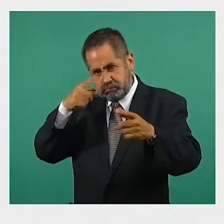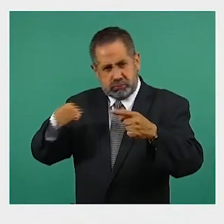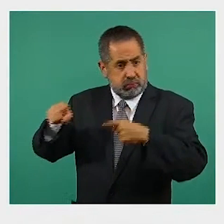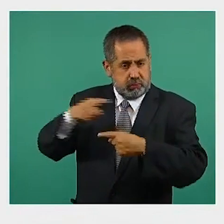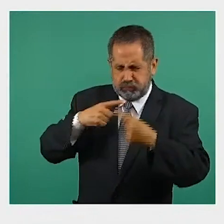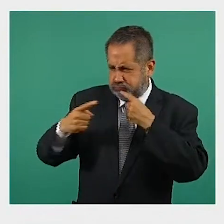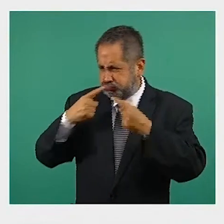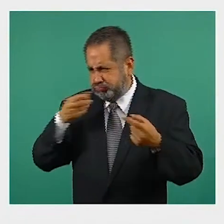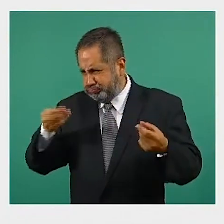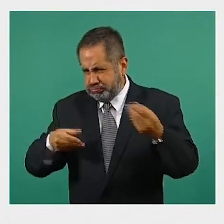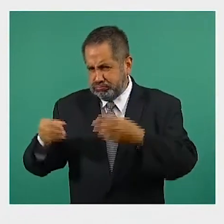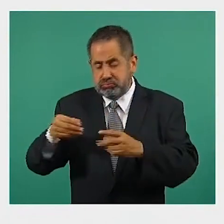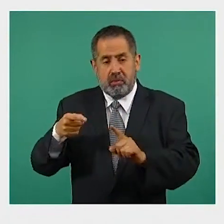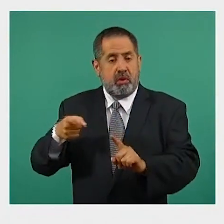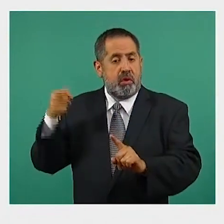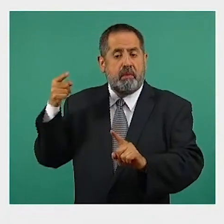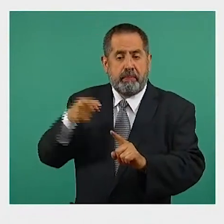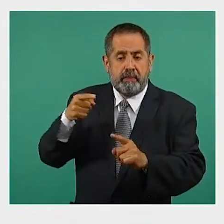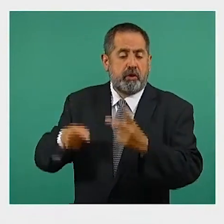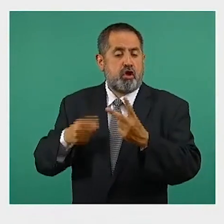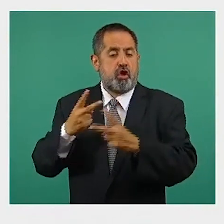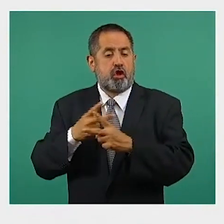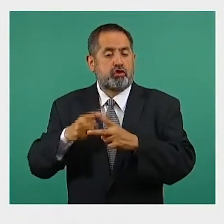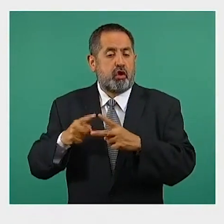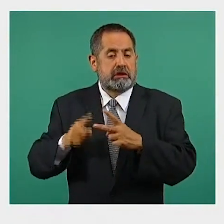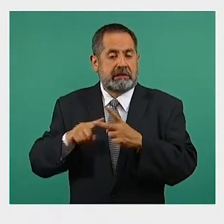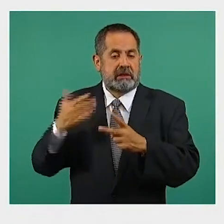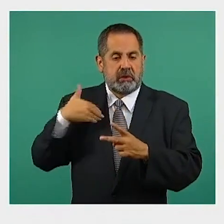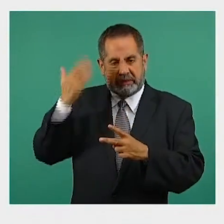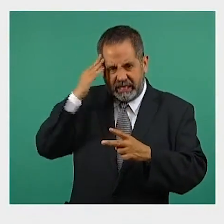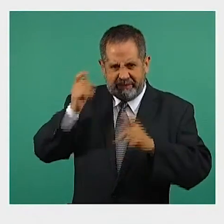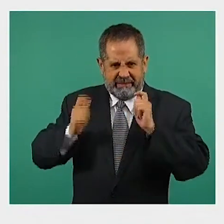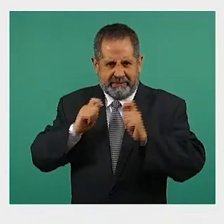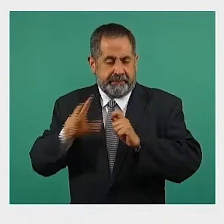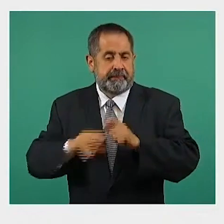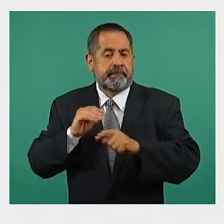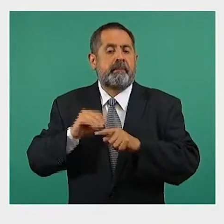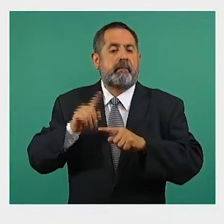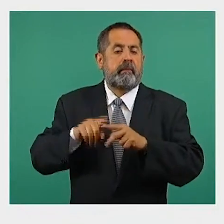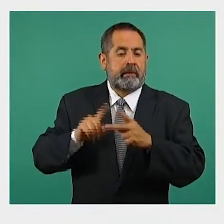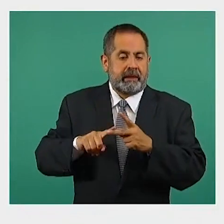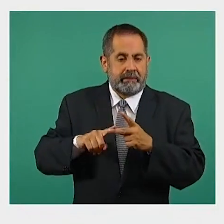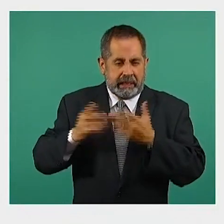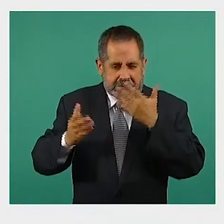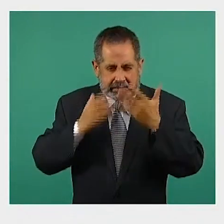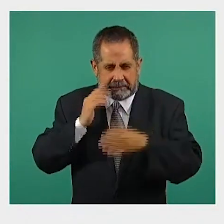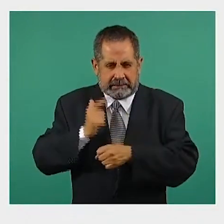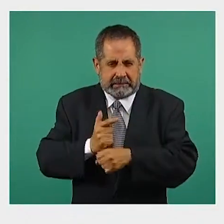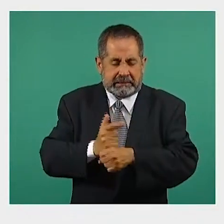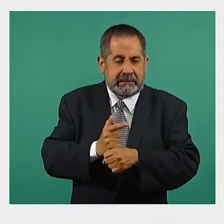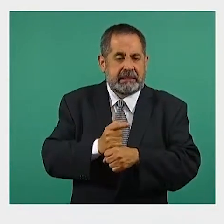amplio en dos de los aspectos fundamentales para poder analizar con precisión la generación del conocimiento, que son